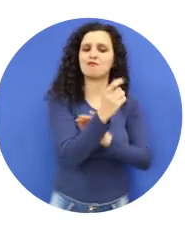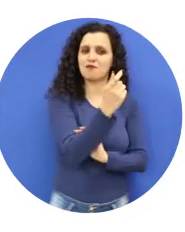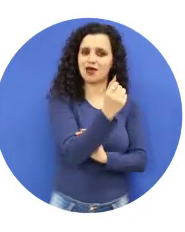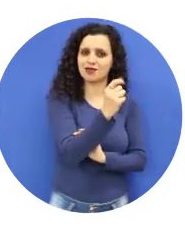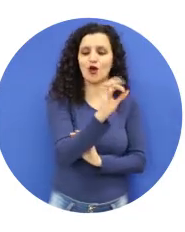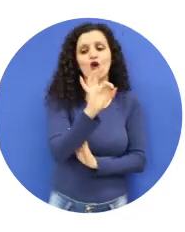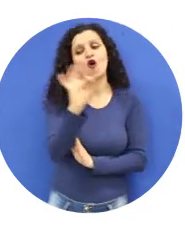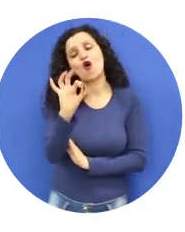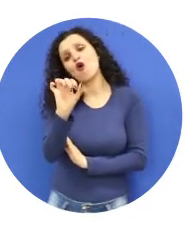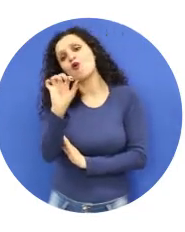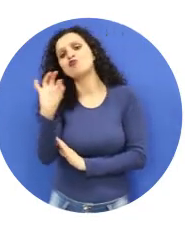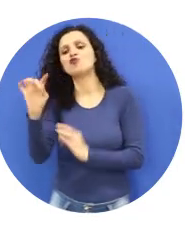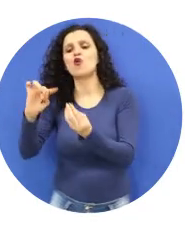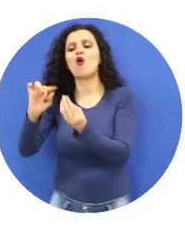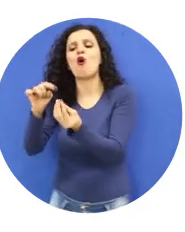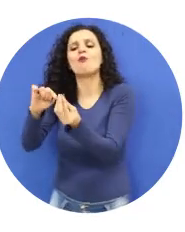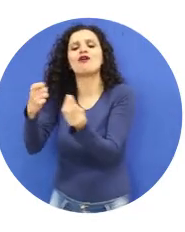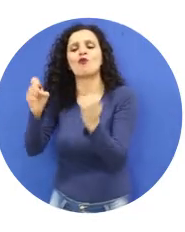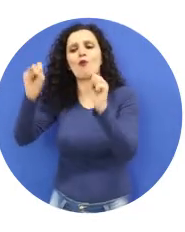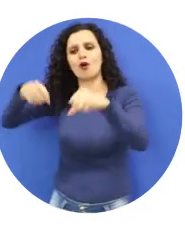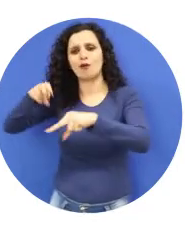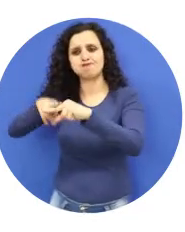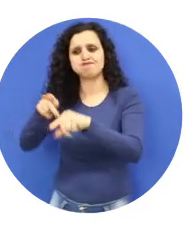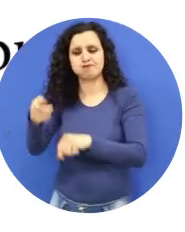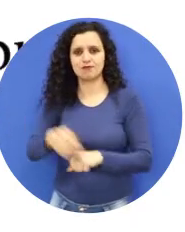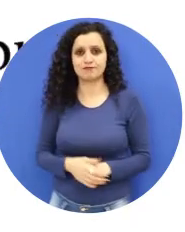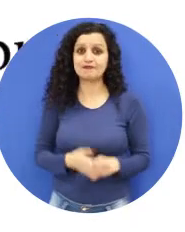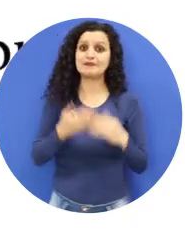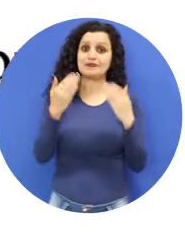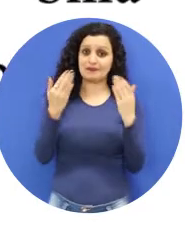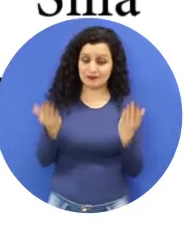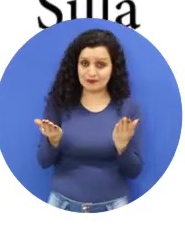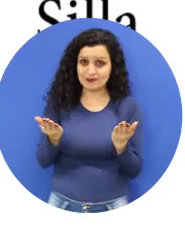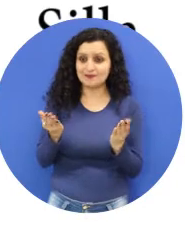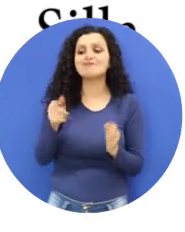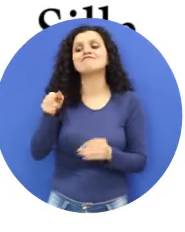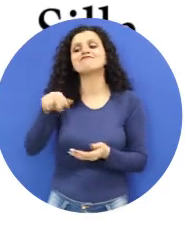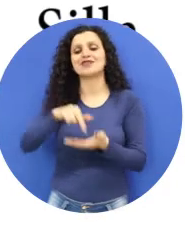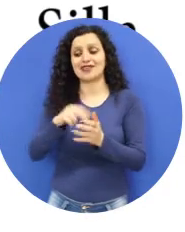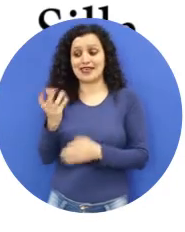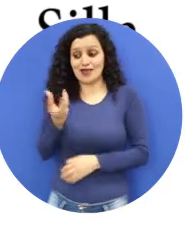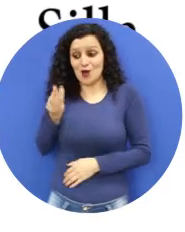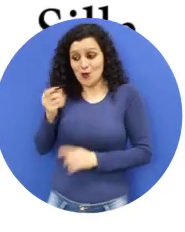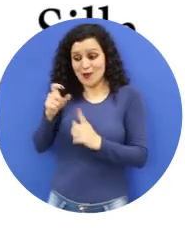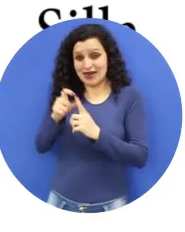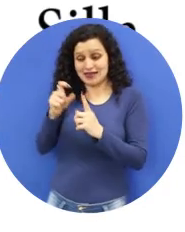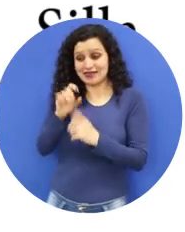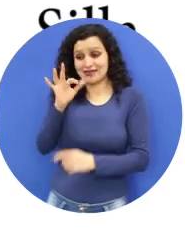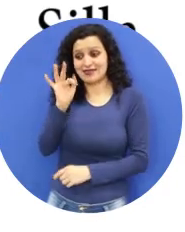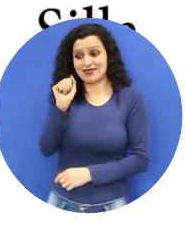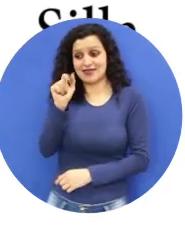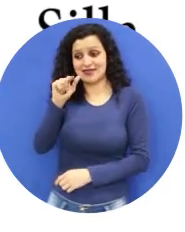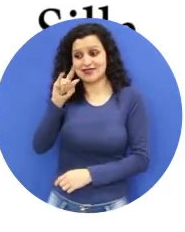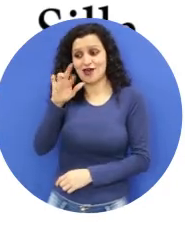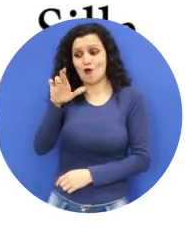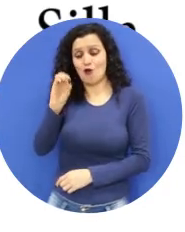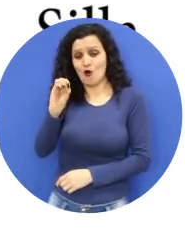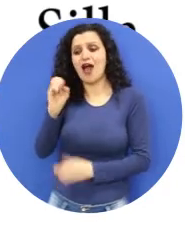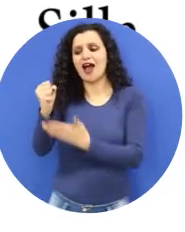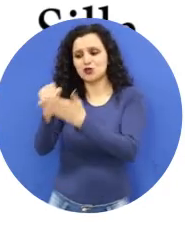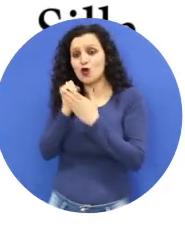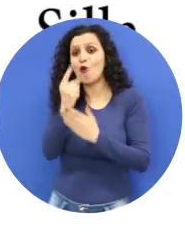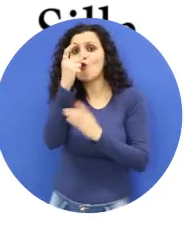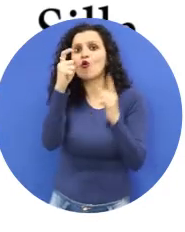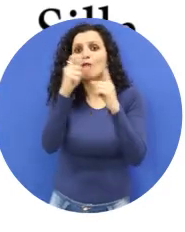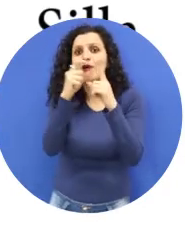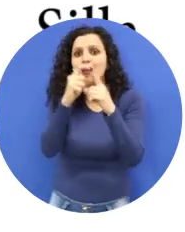dinero y el segundo a un objeto para sentarse. Por consiguiente, los tesauros identifican un término de